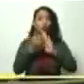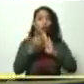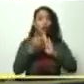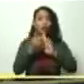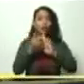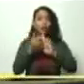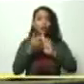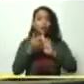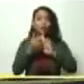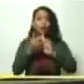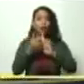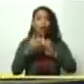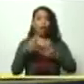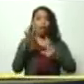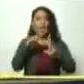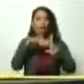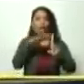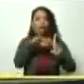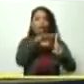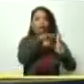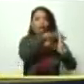agresiones a las amenazas